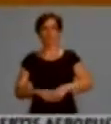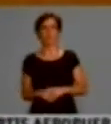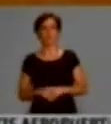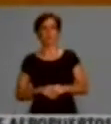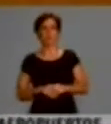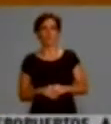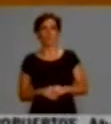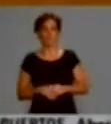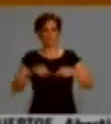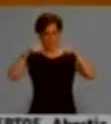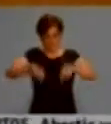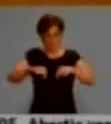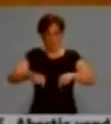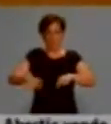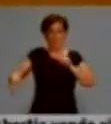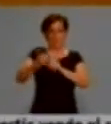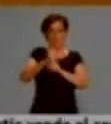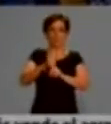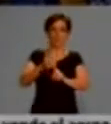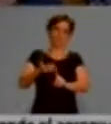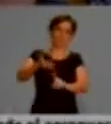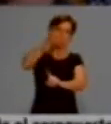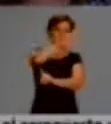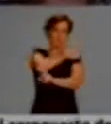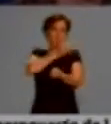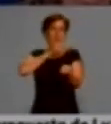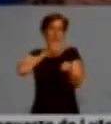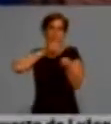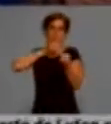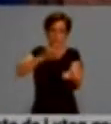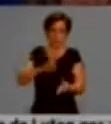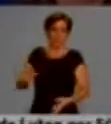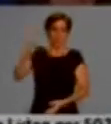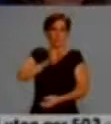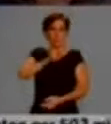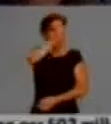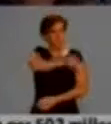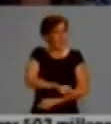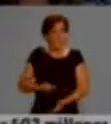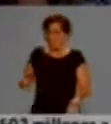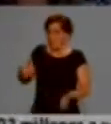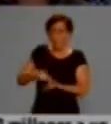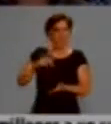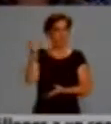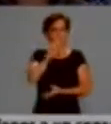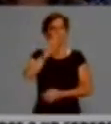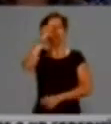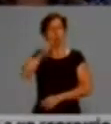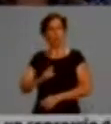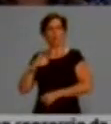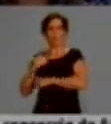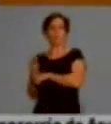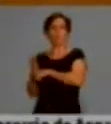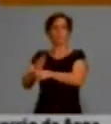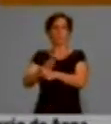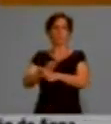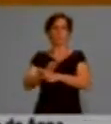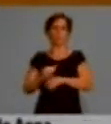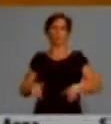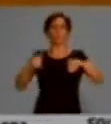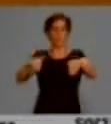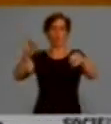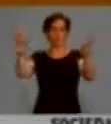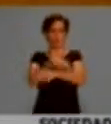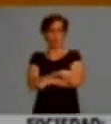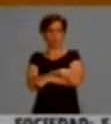Efectivamente, para llegar a este debate tuvimos que anunciar que en el caso de que usted no compareciera presentaríamos una moción de censura, un instrumento que, teniendo